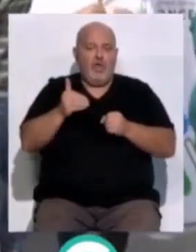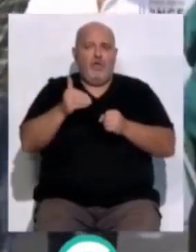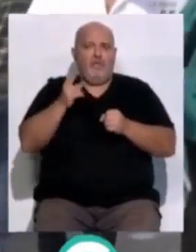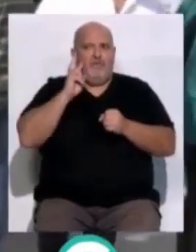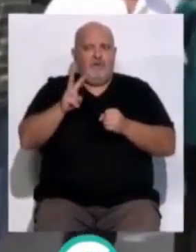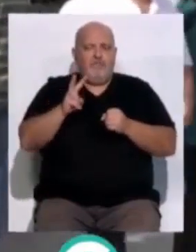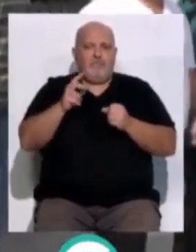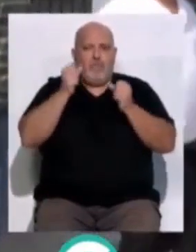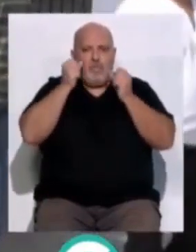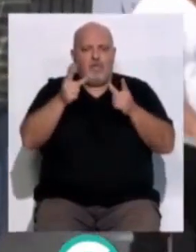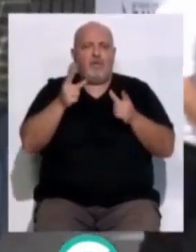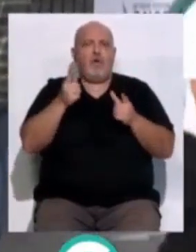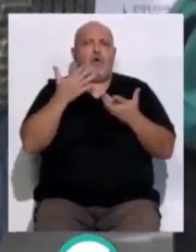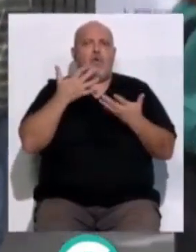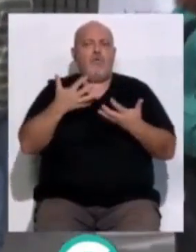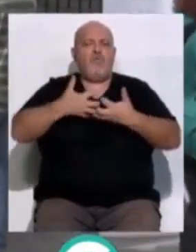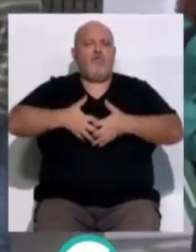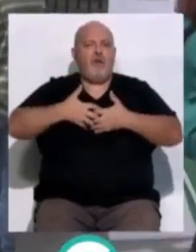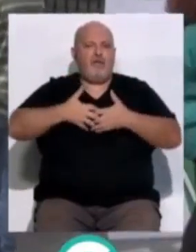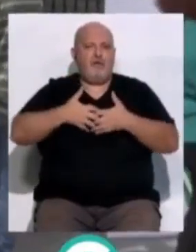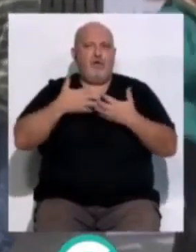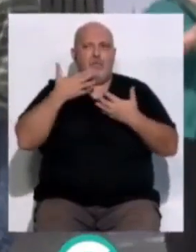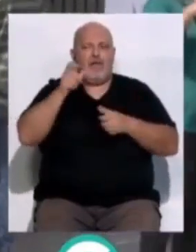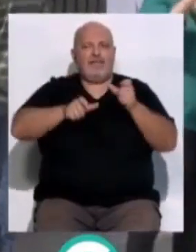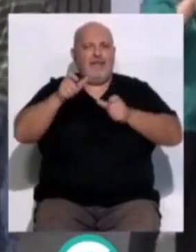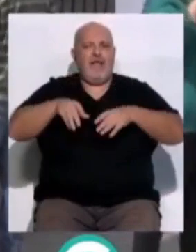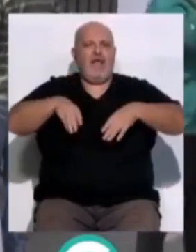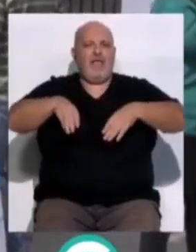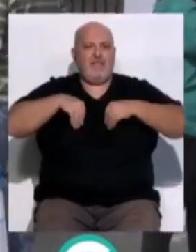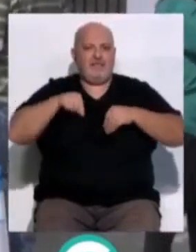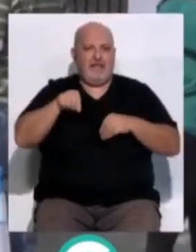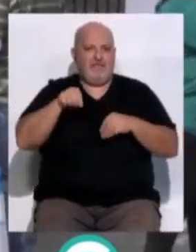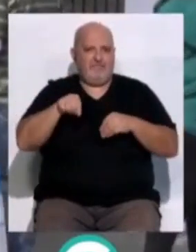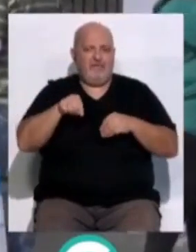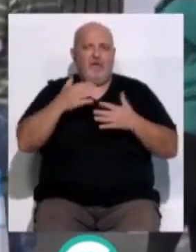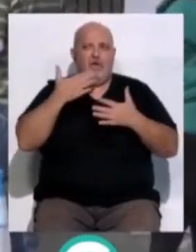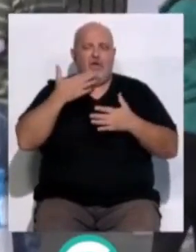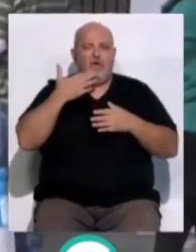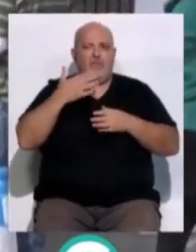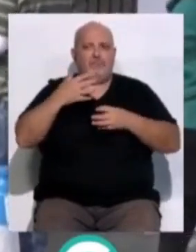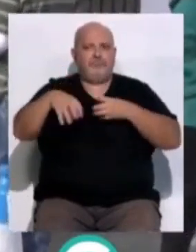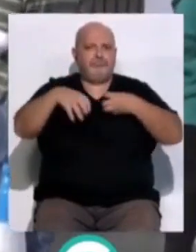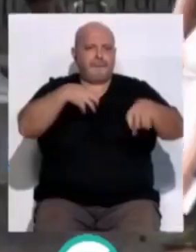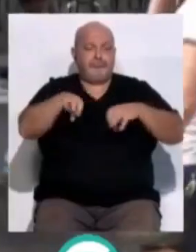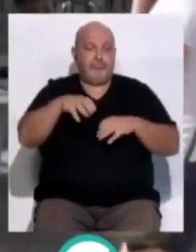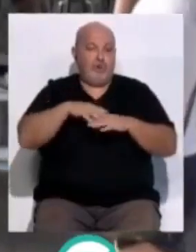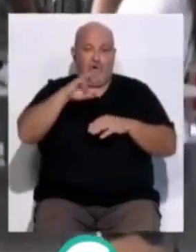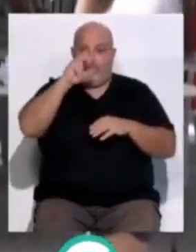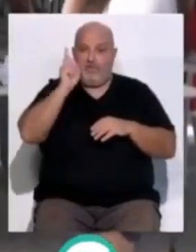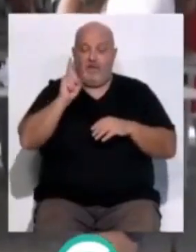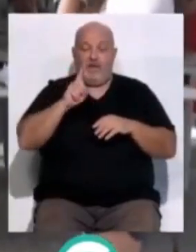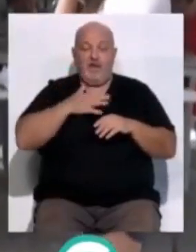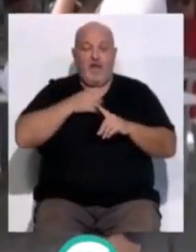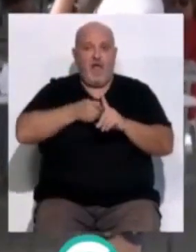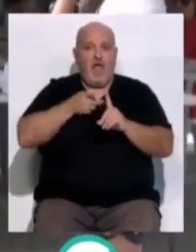ver, puedes descubrir cómo está funcionando, cómo la gente acepta ese tramo, cómo se redistribuye el tráfico, porque no olvidemos que el